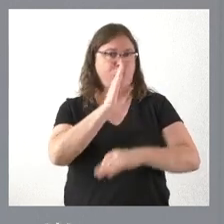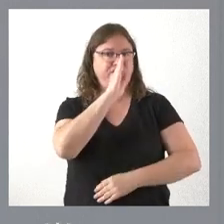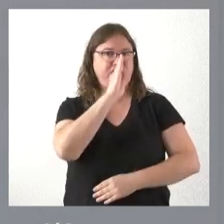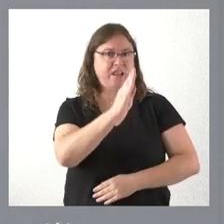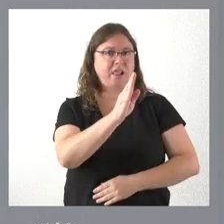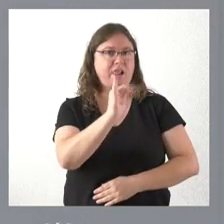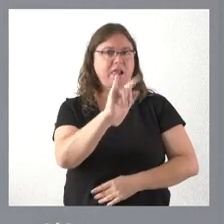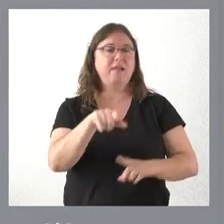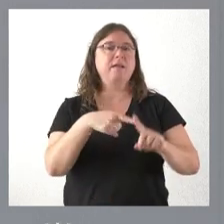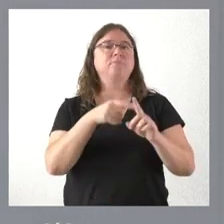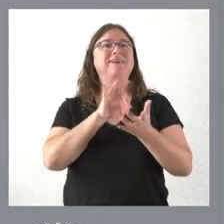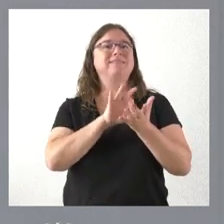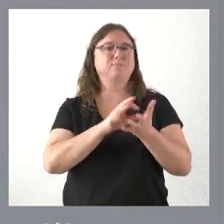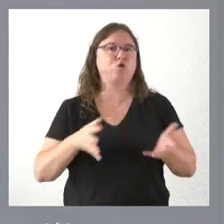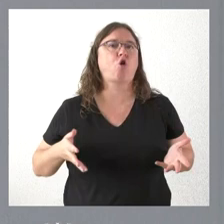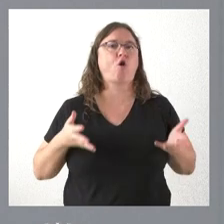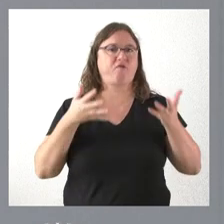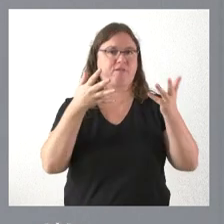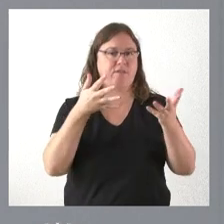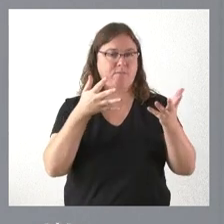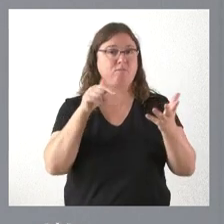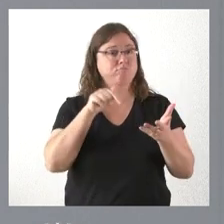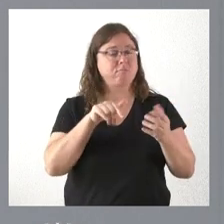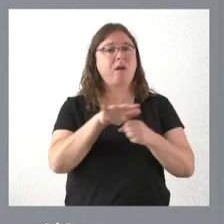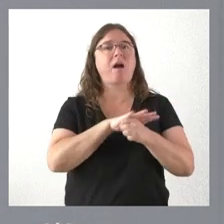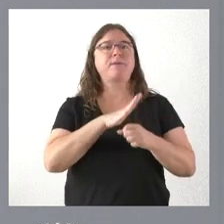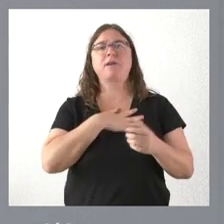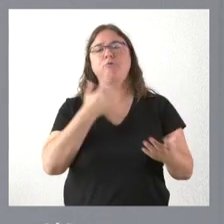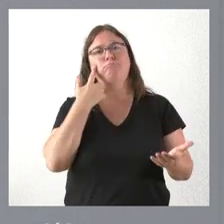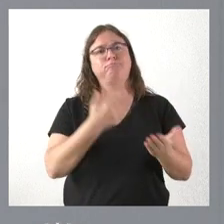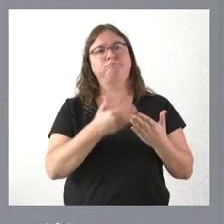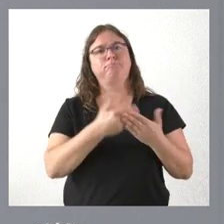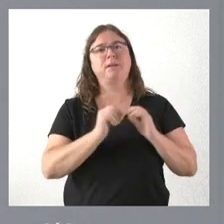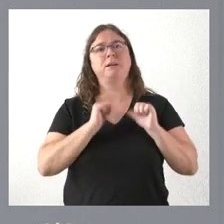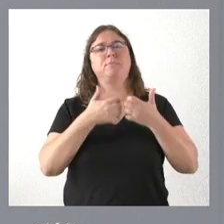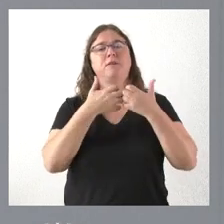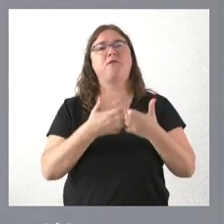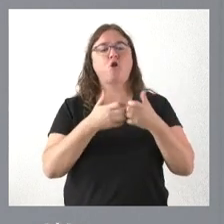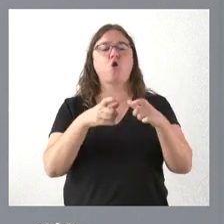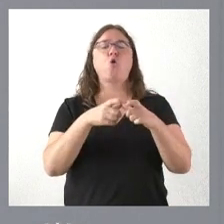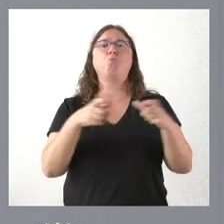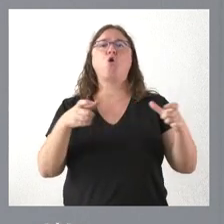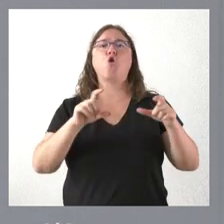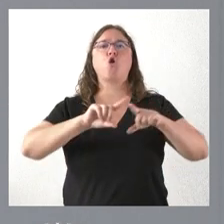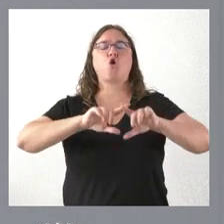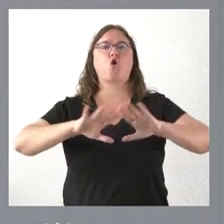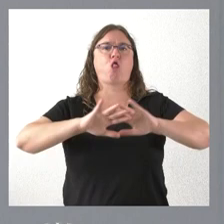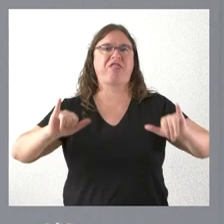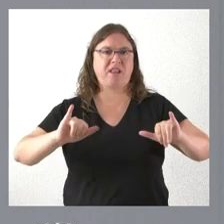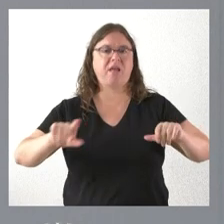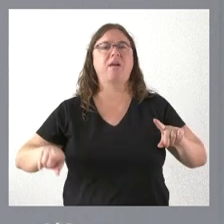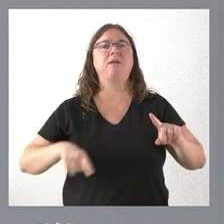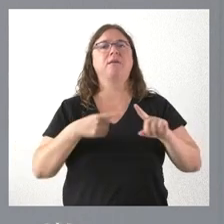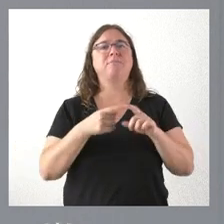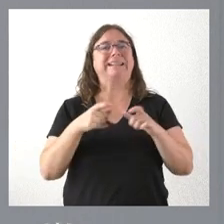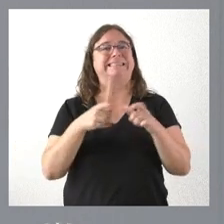y servicios que se prestan en este ámbito Yo quiero destacar la puesta en marcha de ese Bono concilia la puesta en marcha del